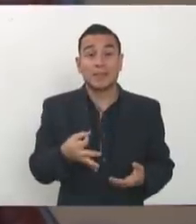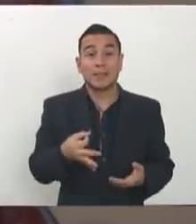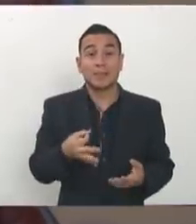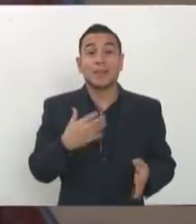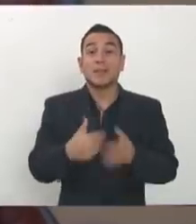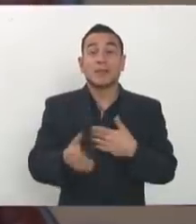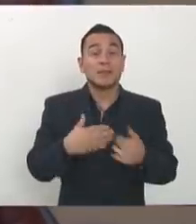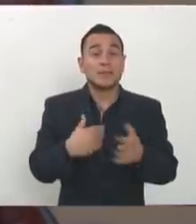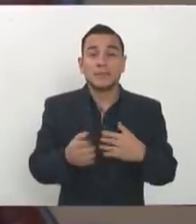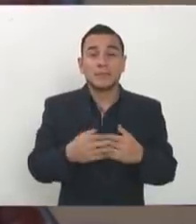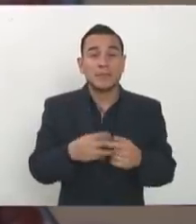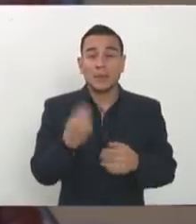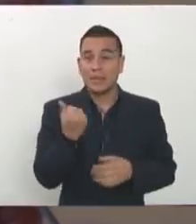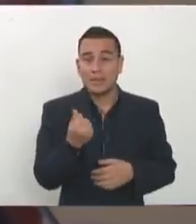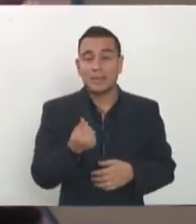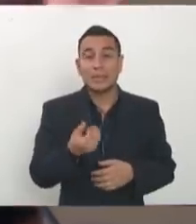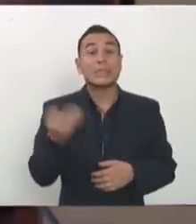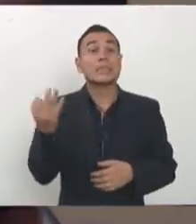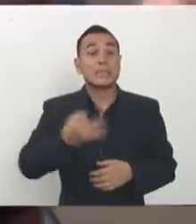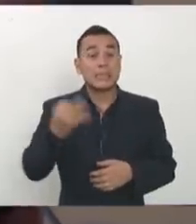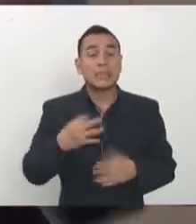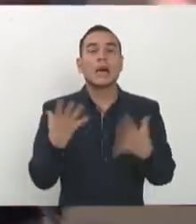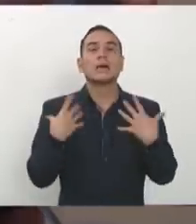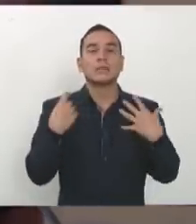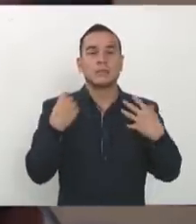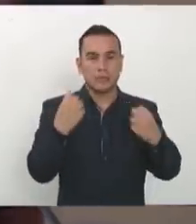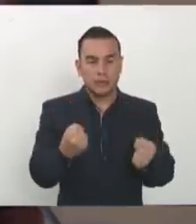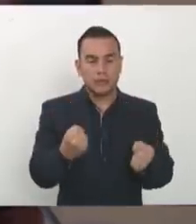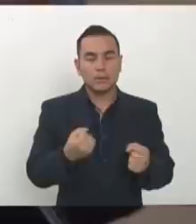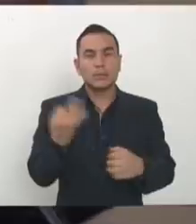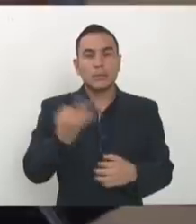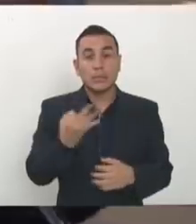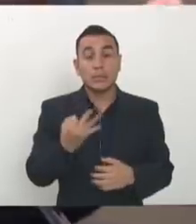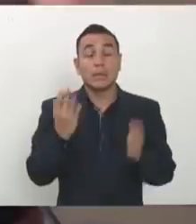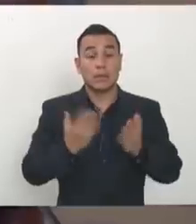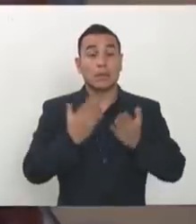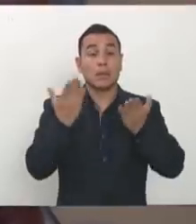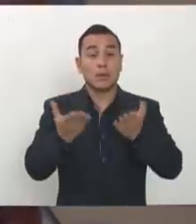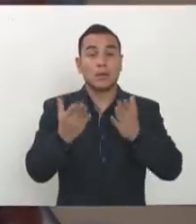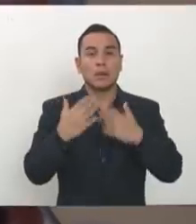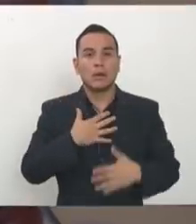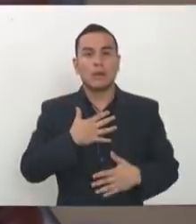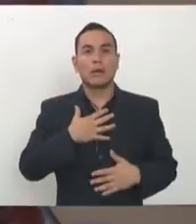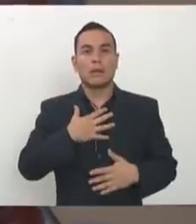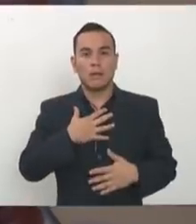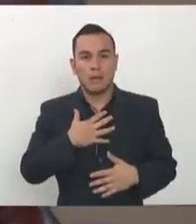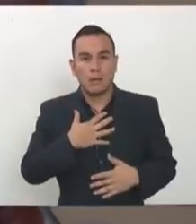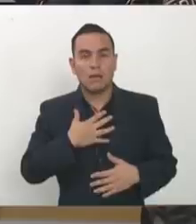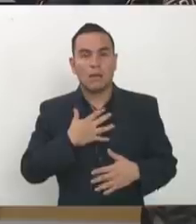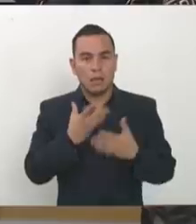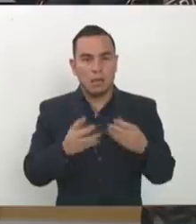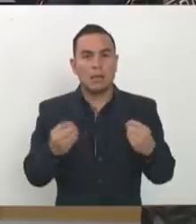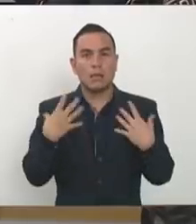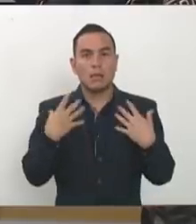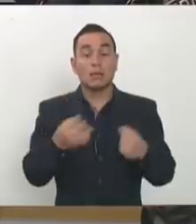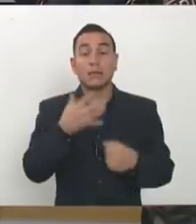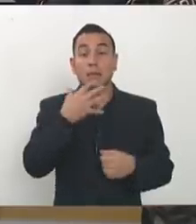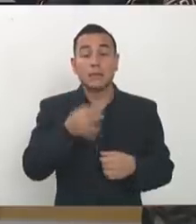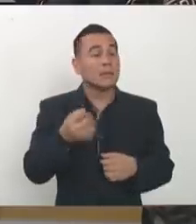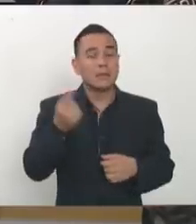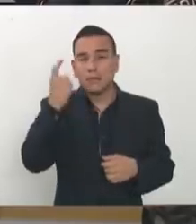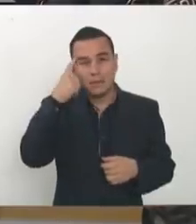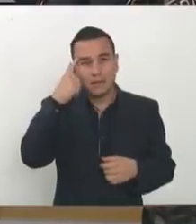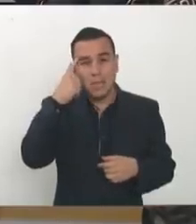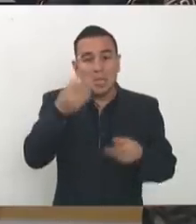los menos que le importar en su cuenta de banco lo que va a querer es que haya un ventilador mecánico para que lo podamos en tu madre y puede respirar entonces no